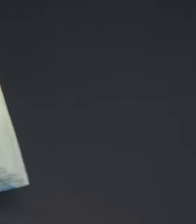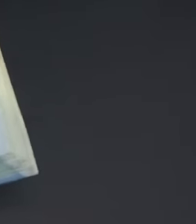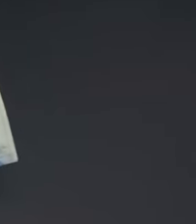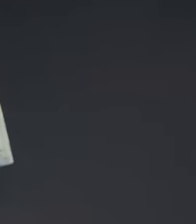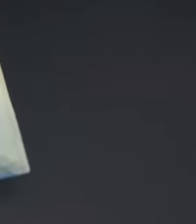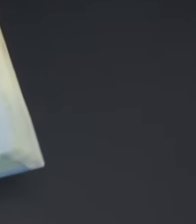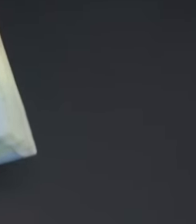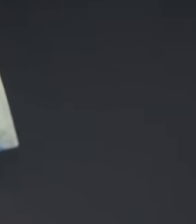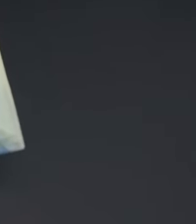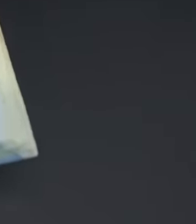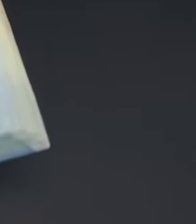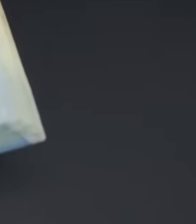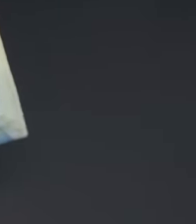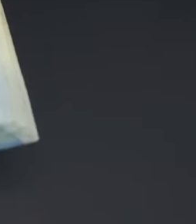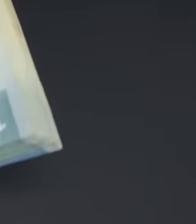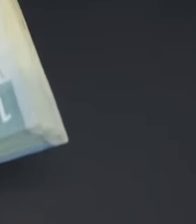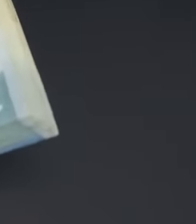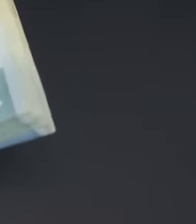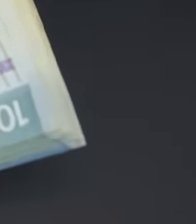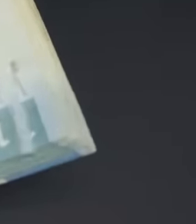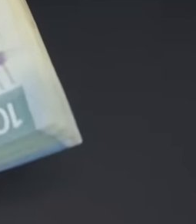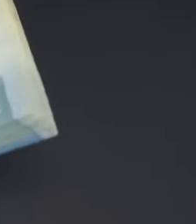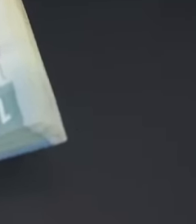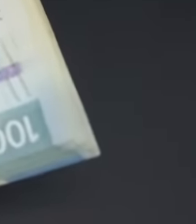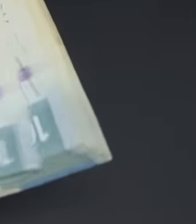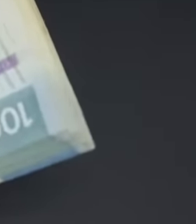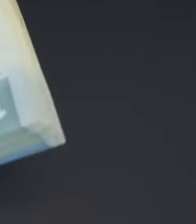110,000 millones de pesos en un solo programa,